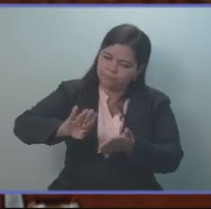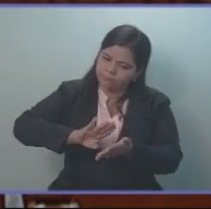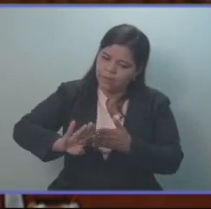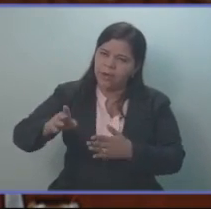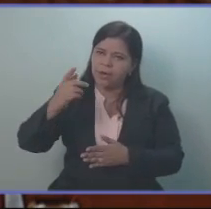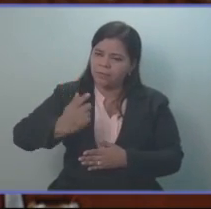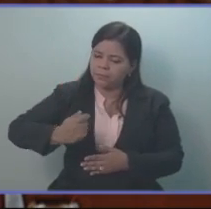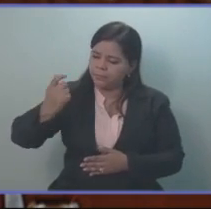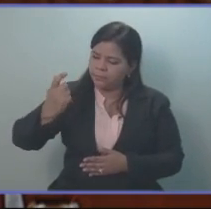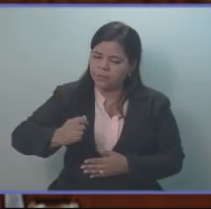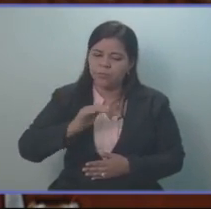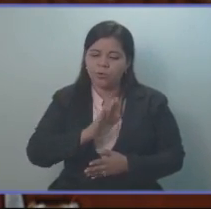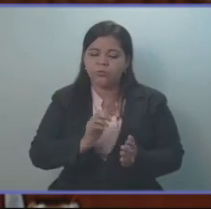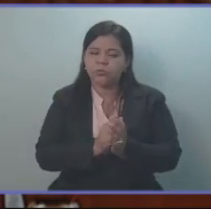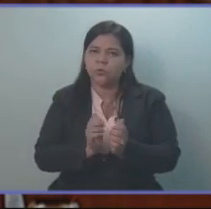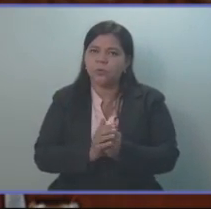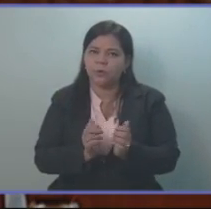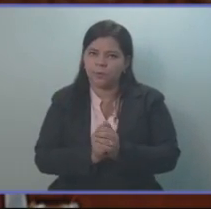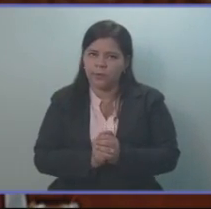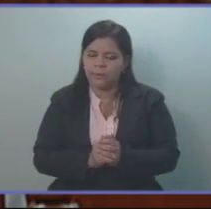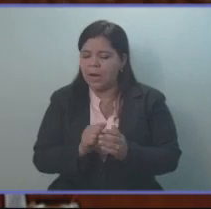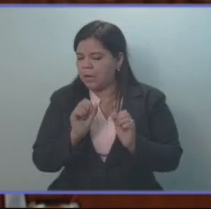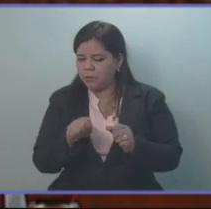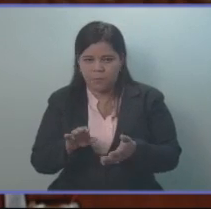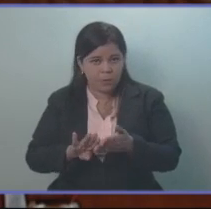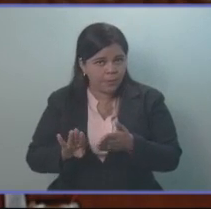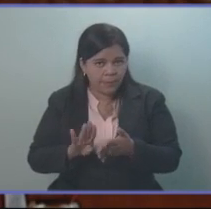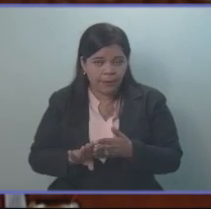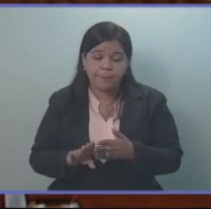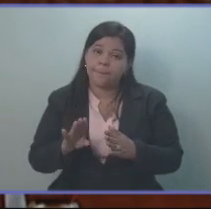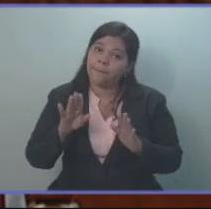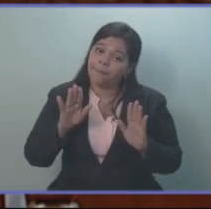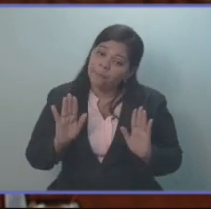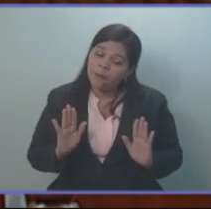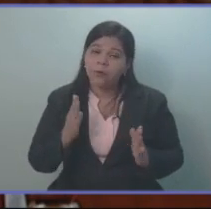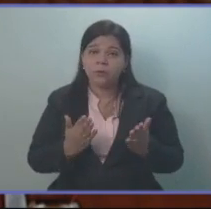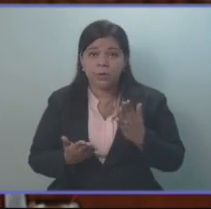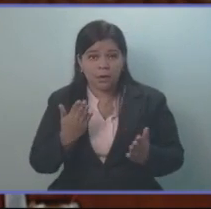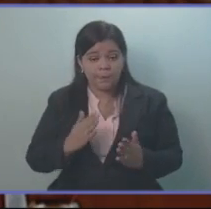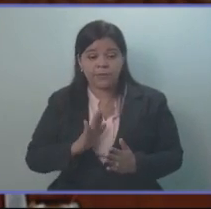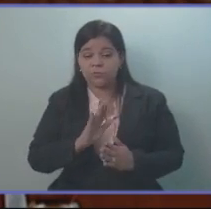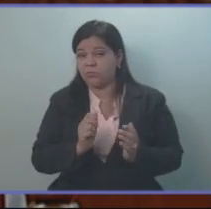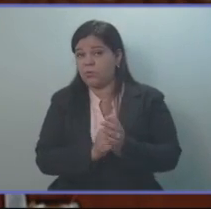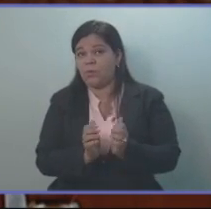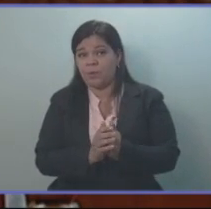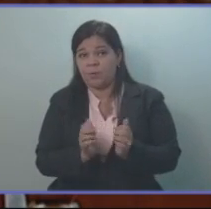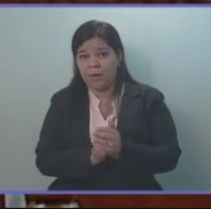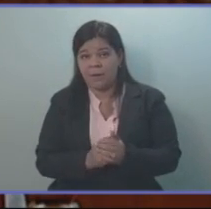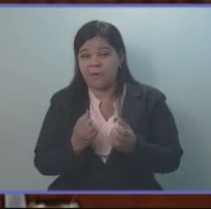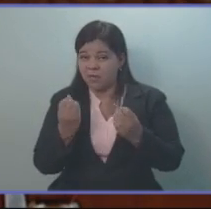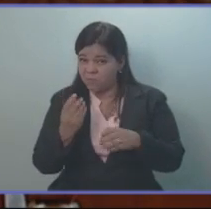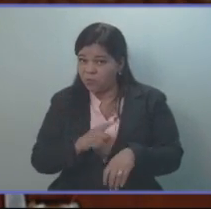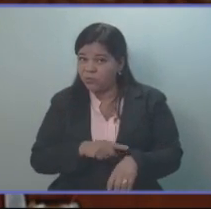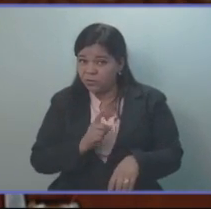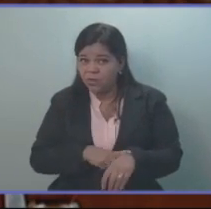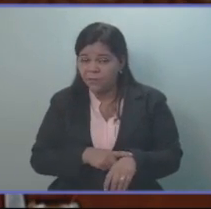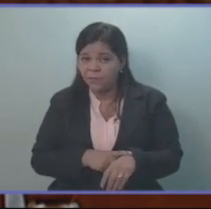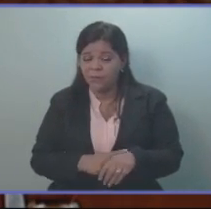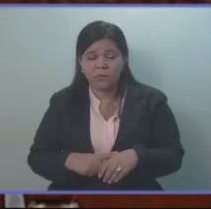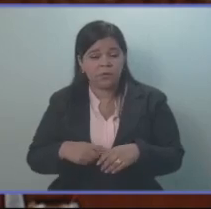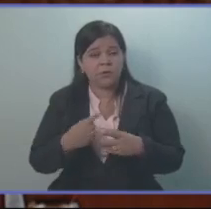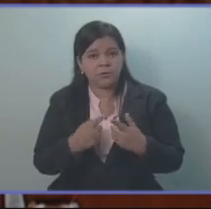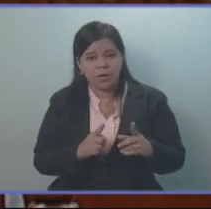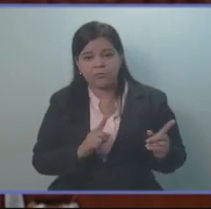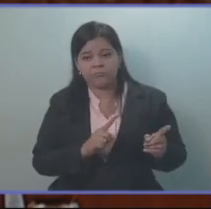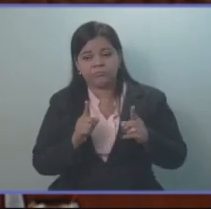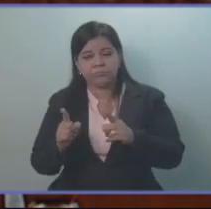dificultades financieras de los asociados. O si se tratara de una dificultad financiera duradera, gestionado ante el Viceministerio